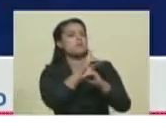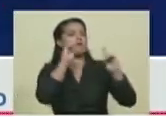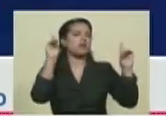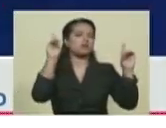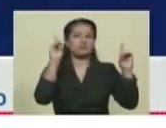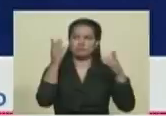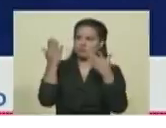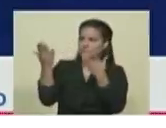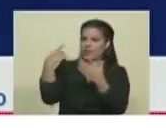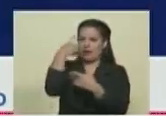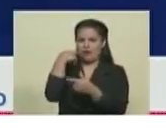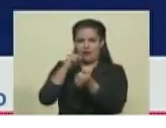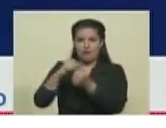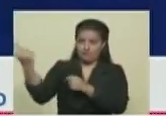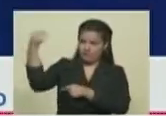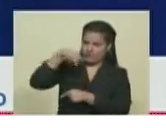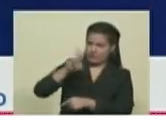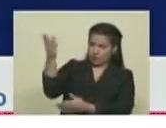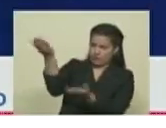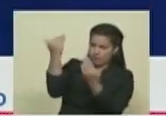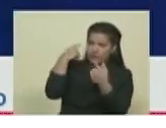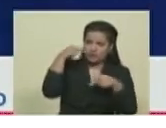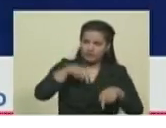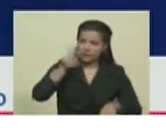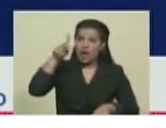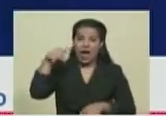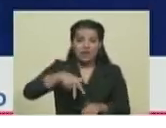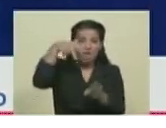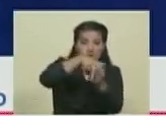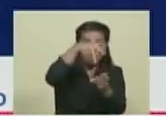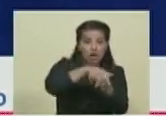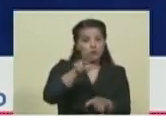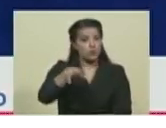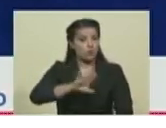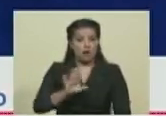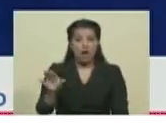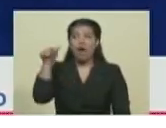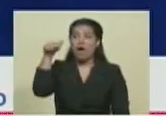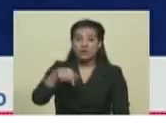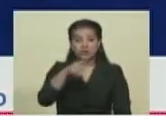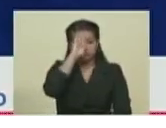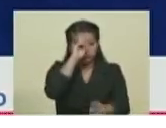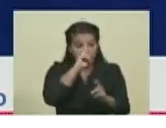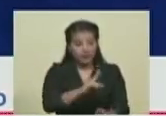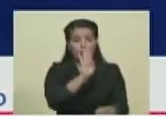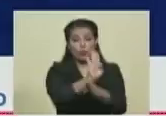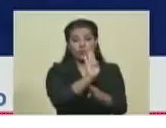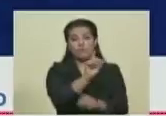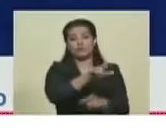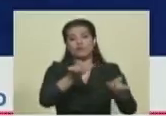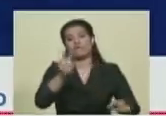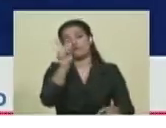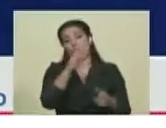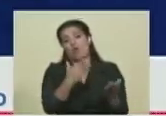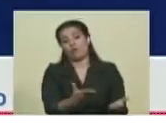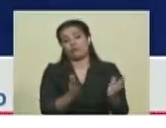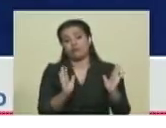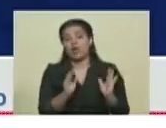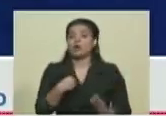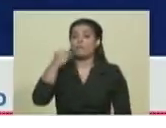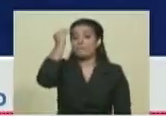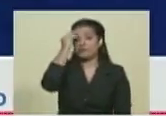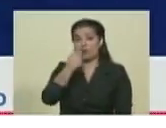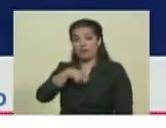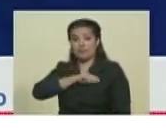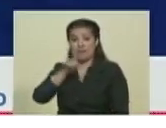caemos a palazos a nadie. Al contrario, cuidamos el voto de la gente. Cuidamos a la gente. Rajoy debería venir, o